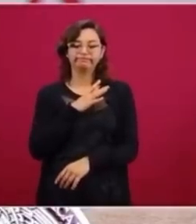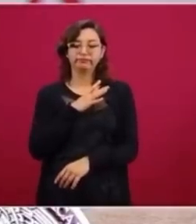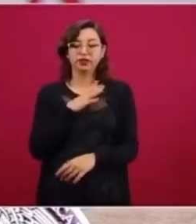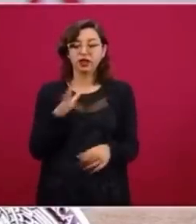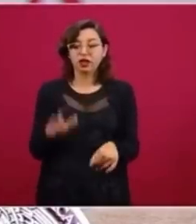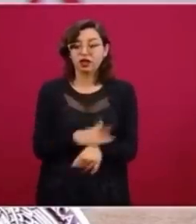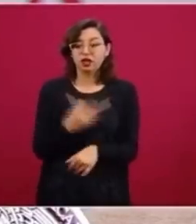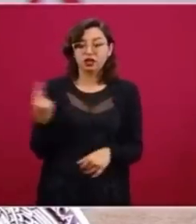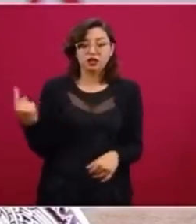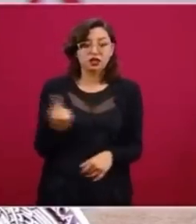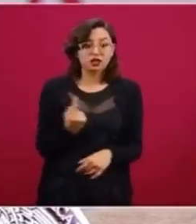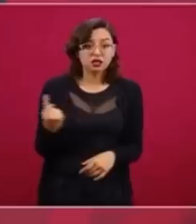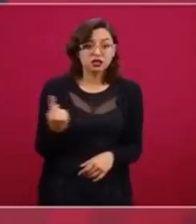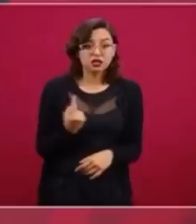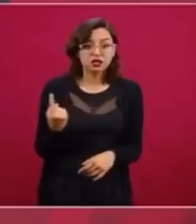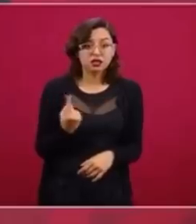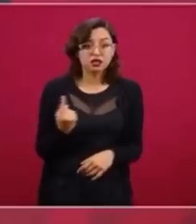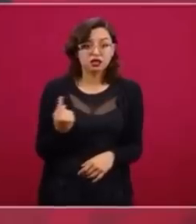porque